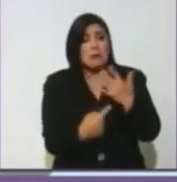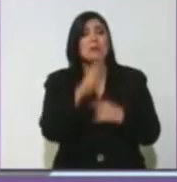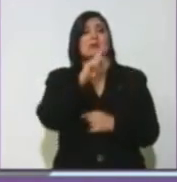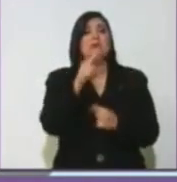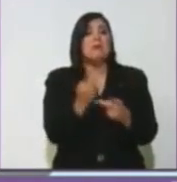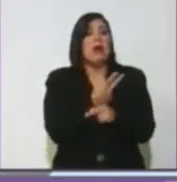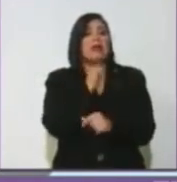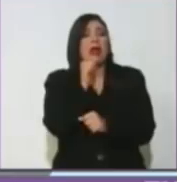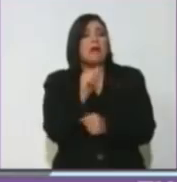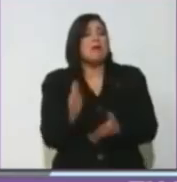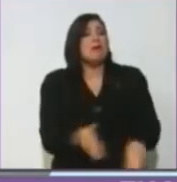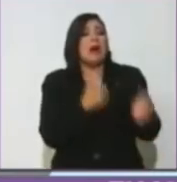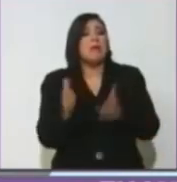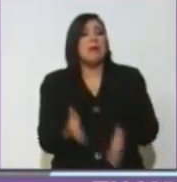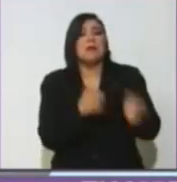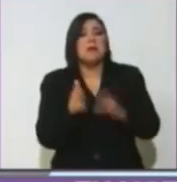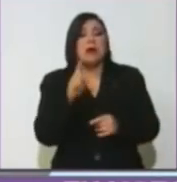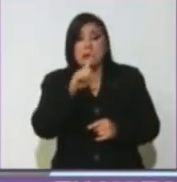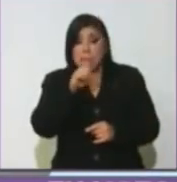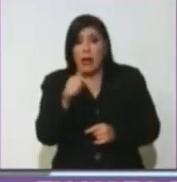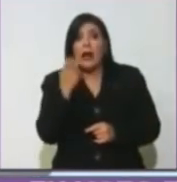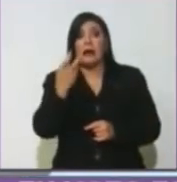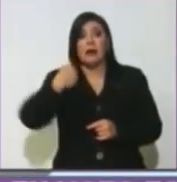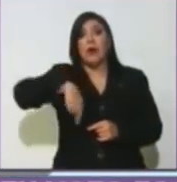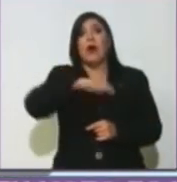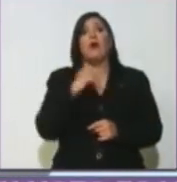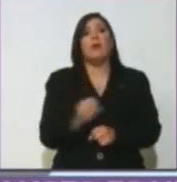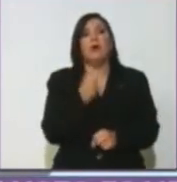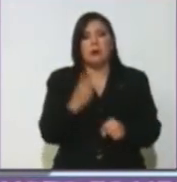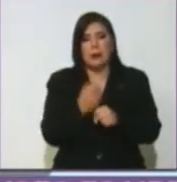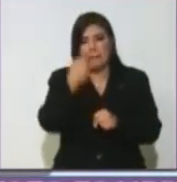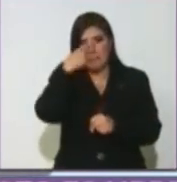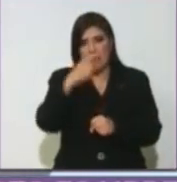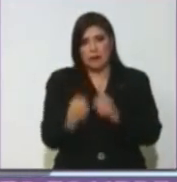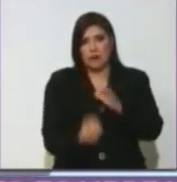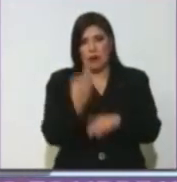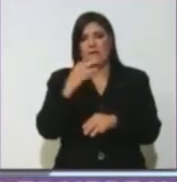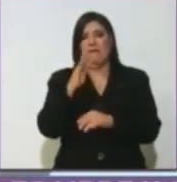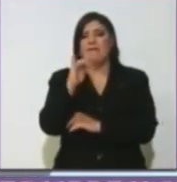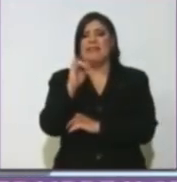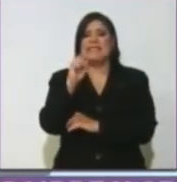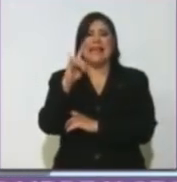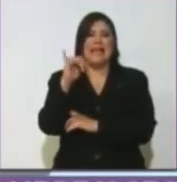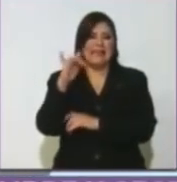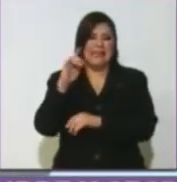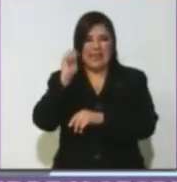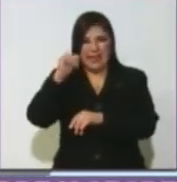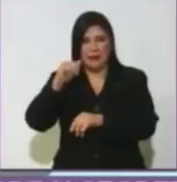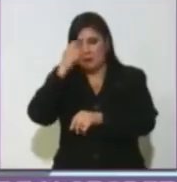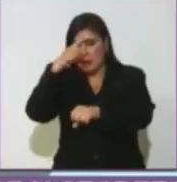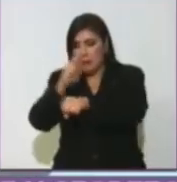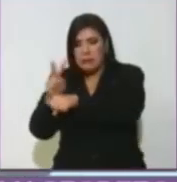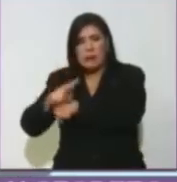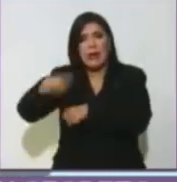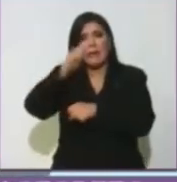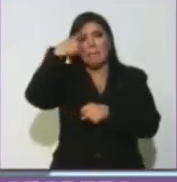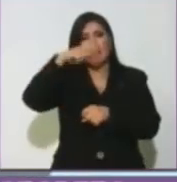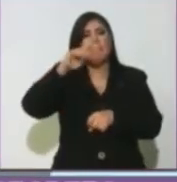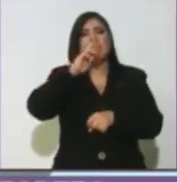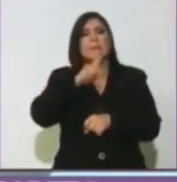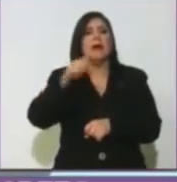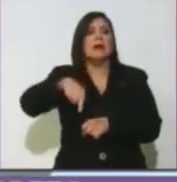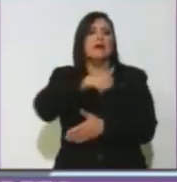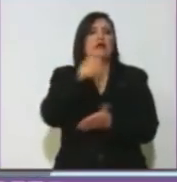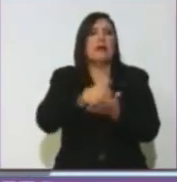nada vamos a tener la oportunidad con la nueva fiscalía de hacer la mejor fiscalía en la ciudad de mexico que